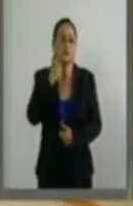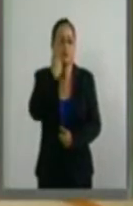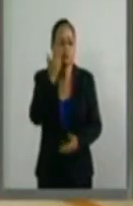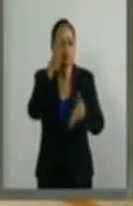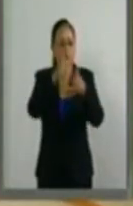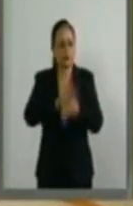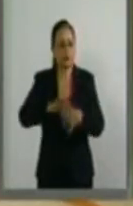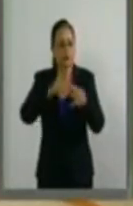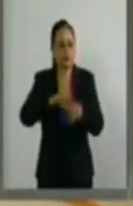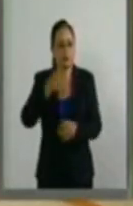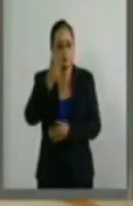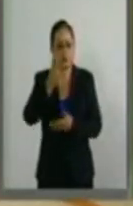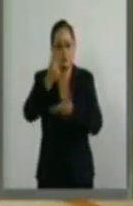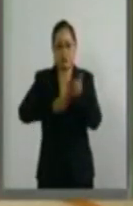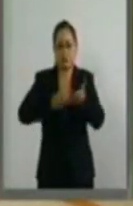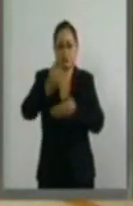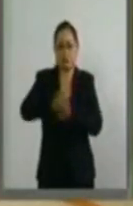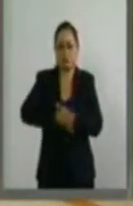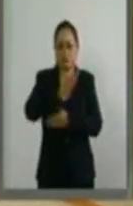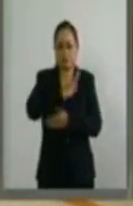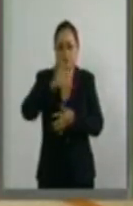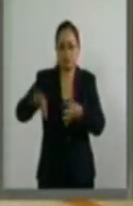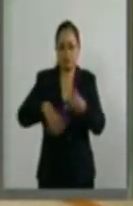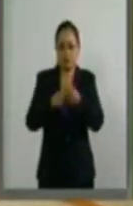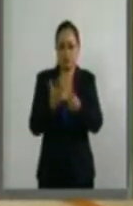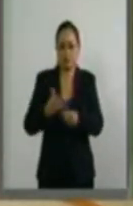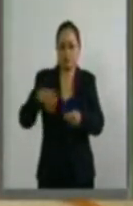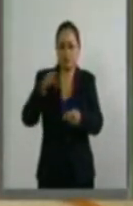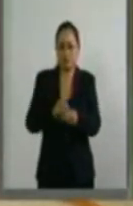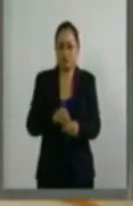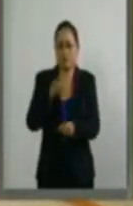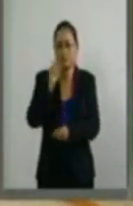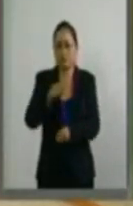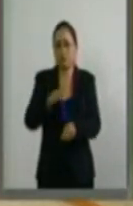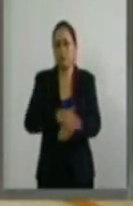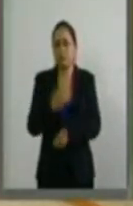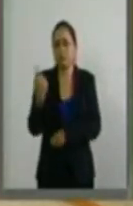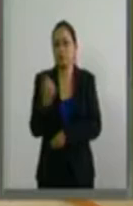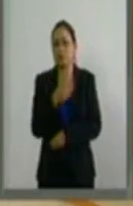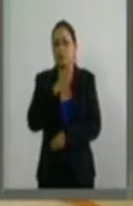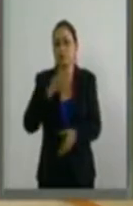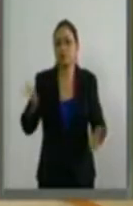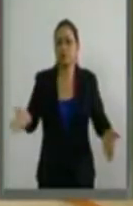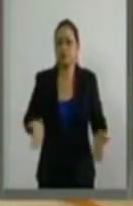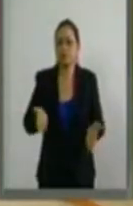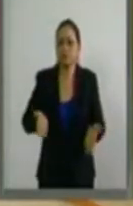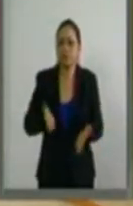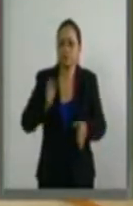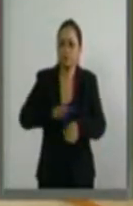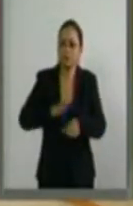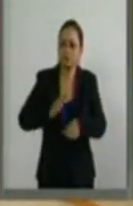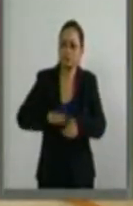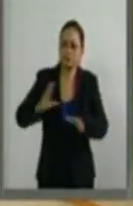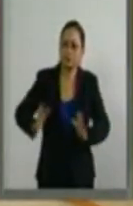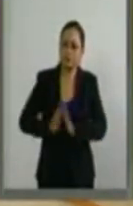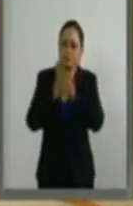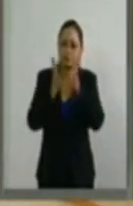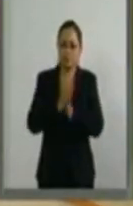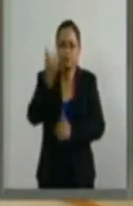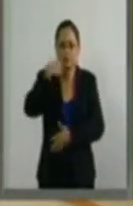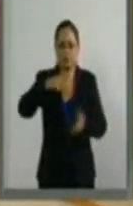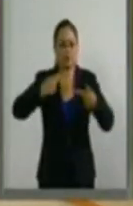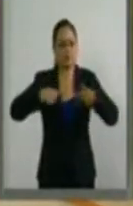este proyecto de ley es incluyente, ya que fomenta y promueve la participación de